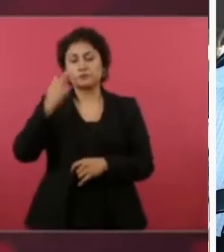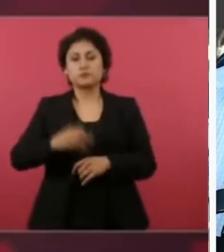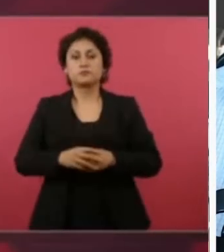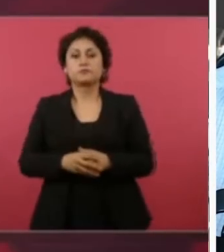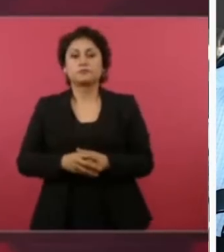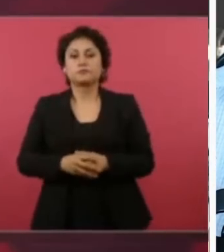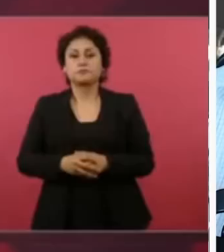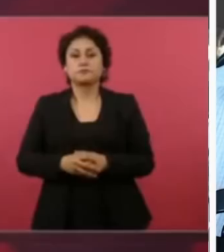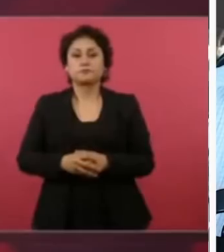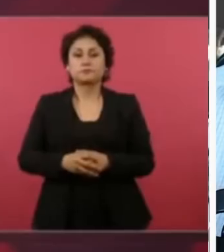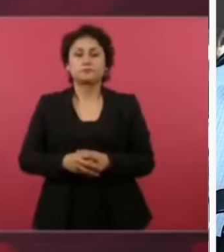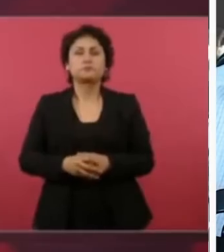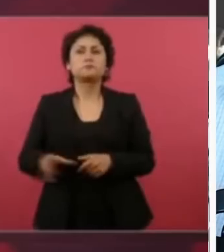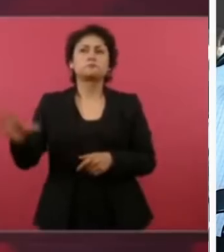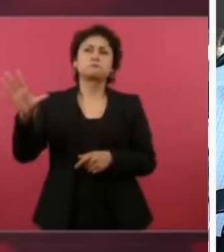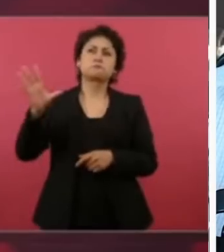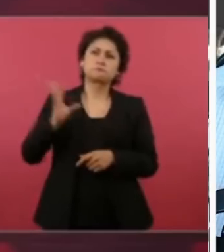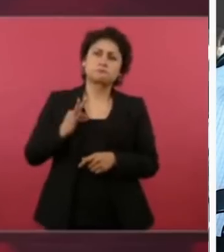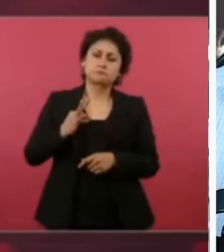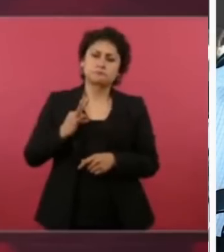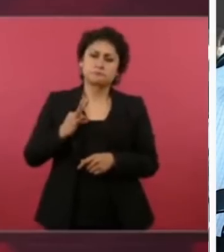me informaron y